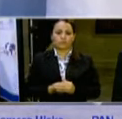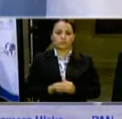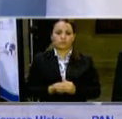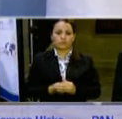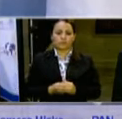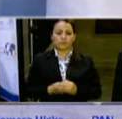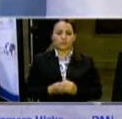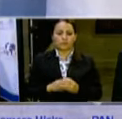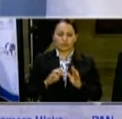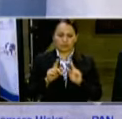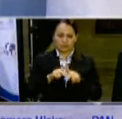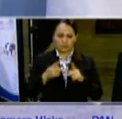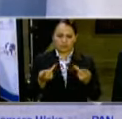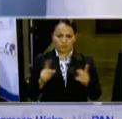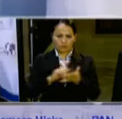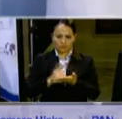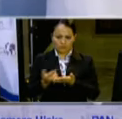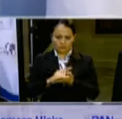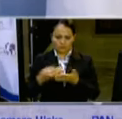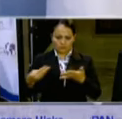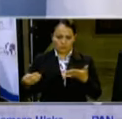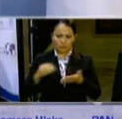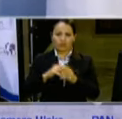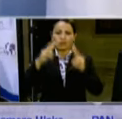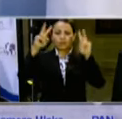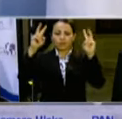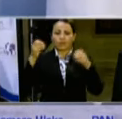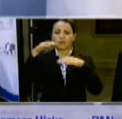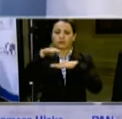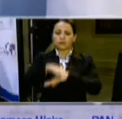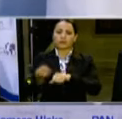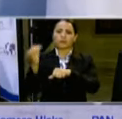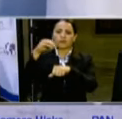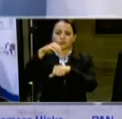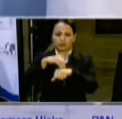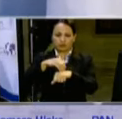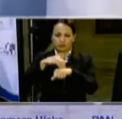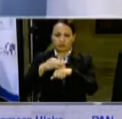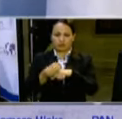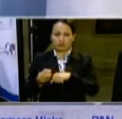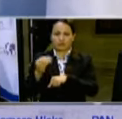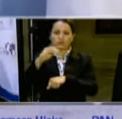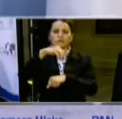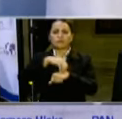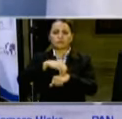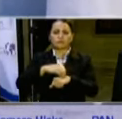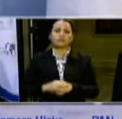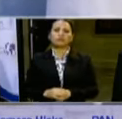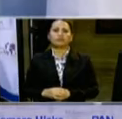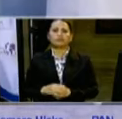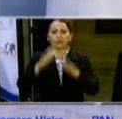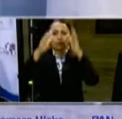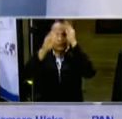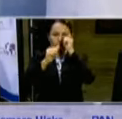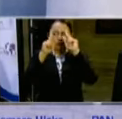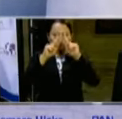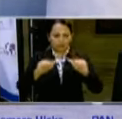aspectos en sus publicaciones, en el tema de las aportaciones teóricas en procesos de implementación de acuerdos